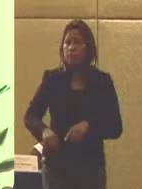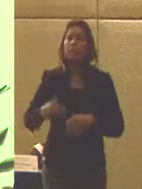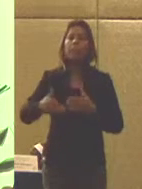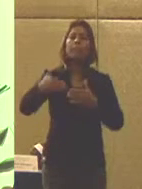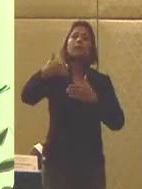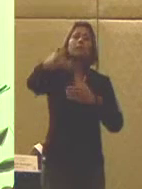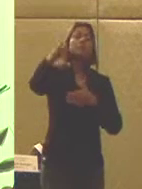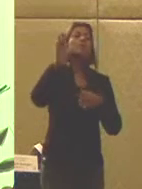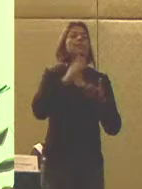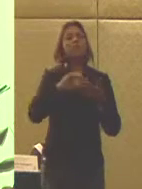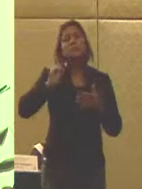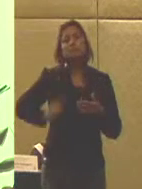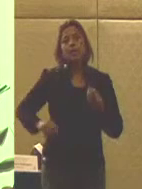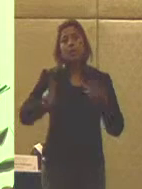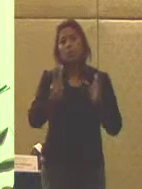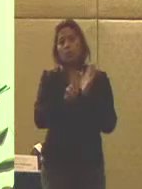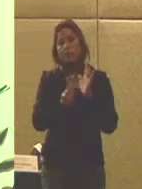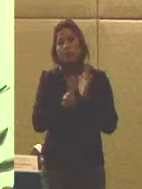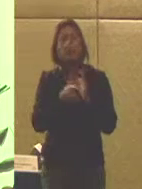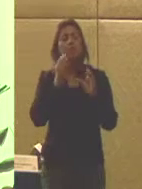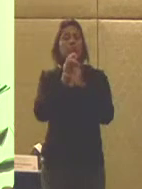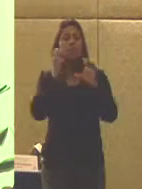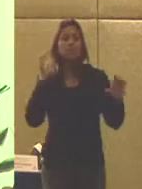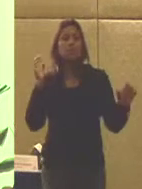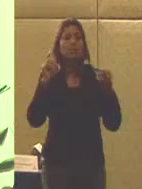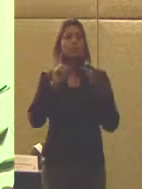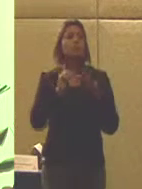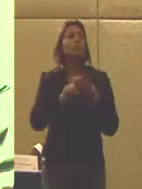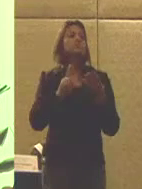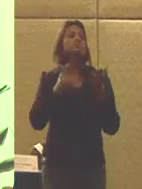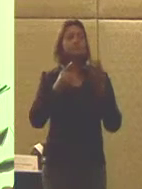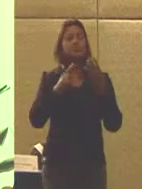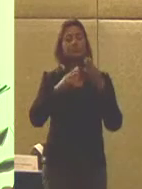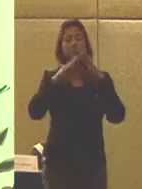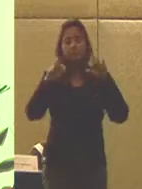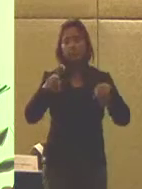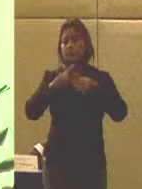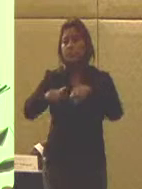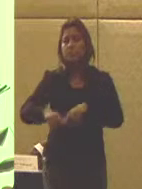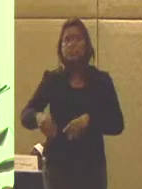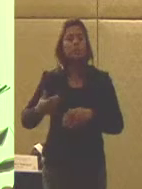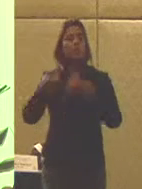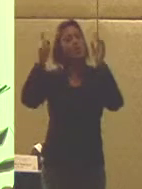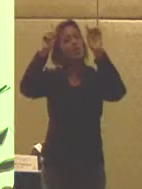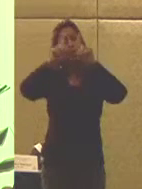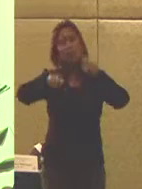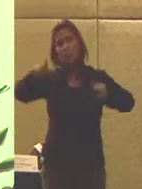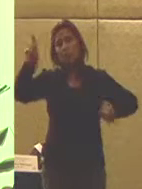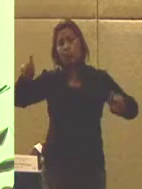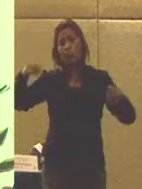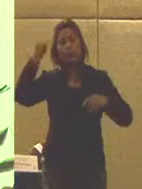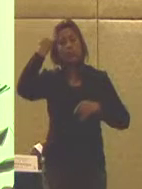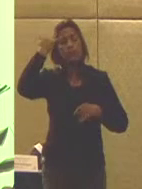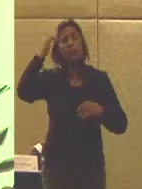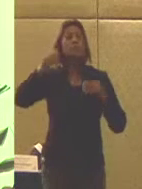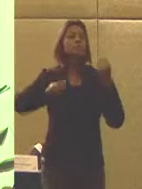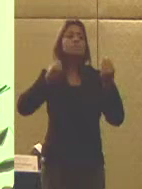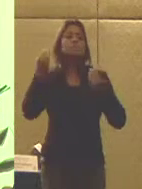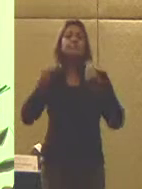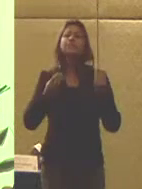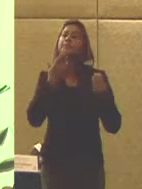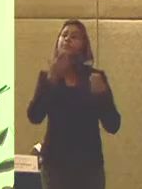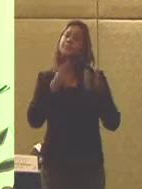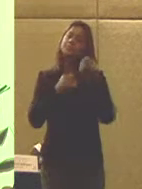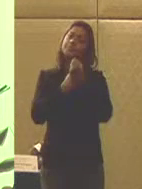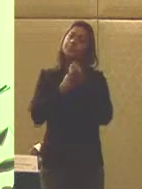educación, salud, vivienda, transportes, agua y saneamiento, y algunas ideas sobre la transversalidad con temas de seguridad, como